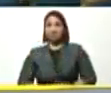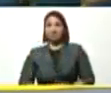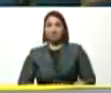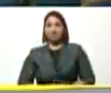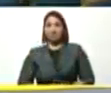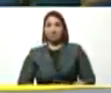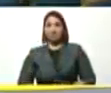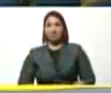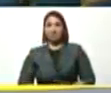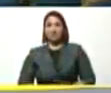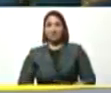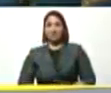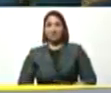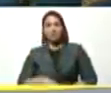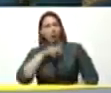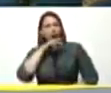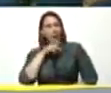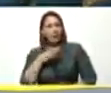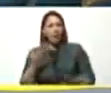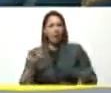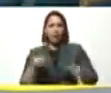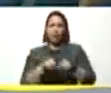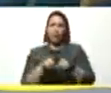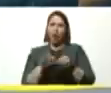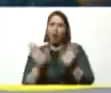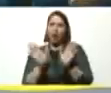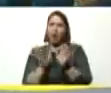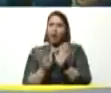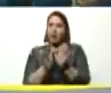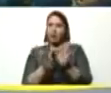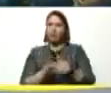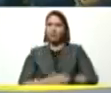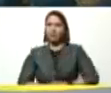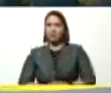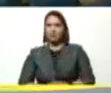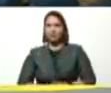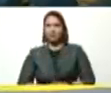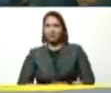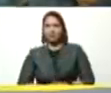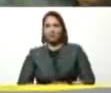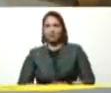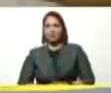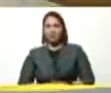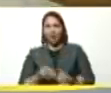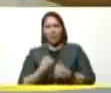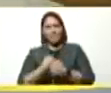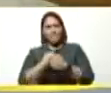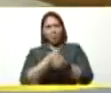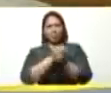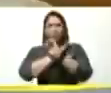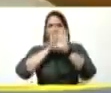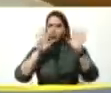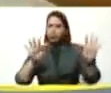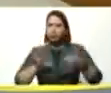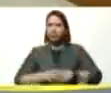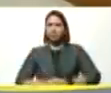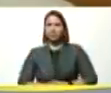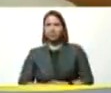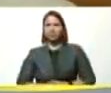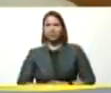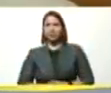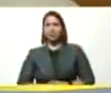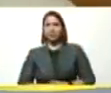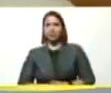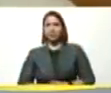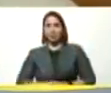Yoselí habla como los ángeles. Habla con un amor, una claridad,